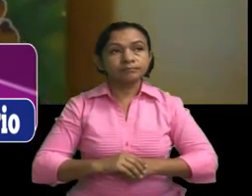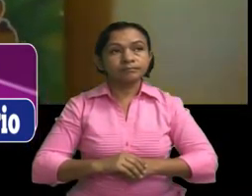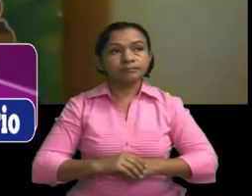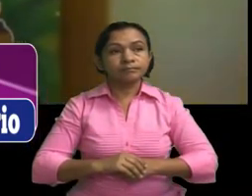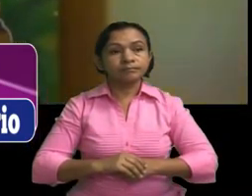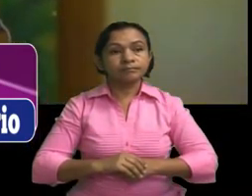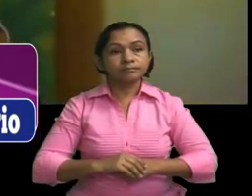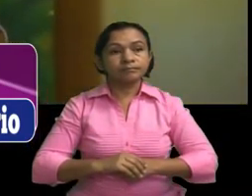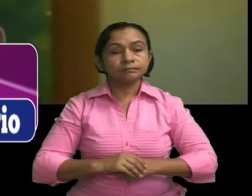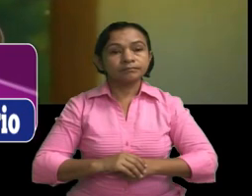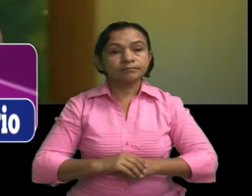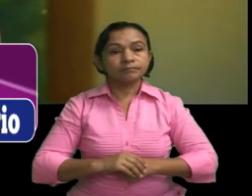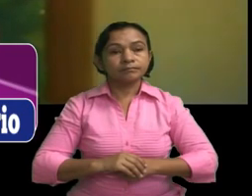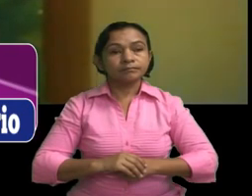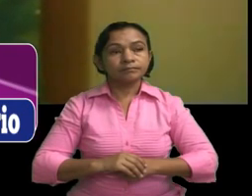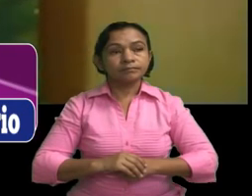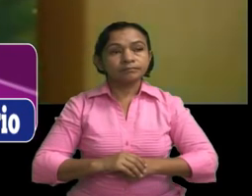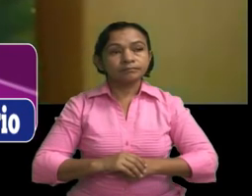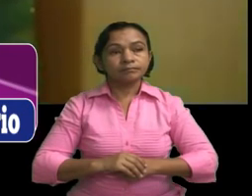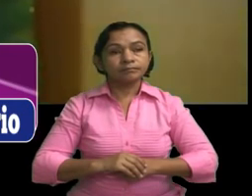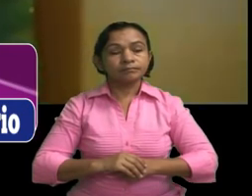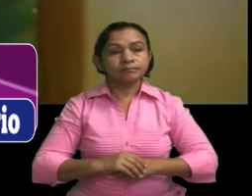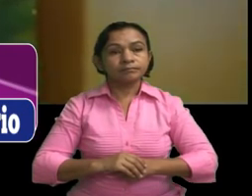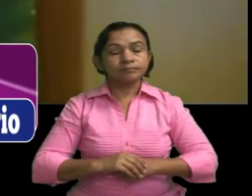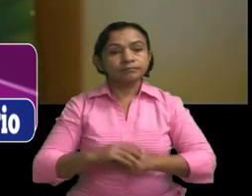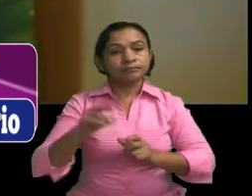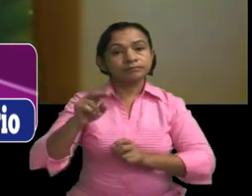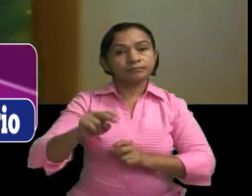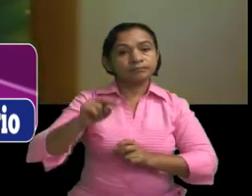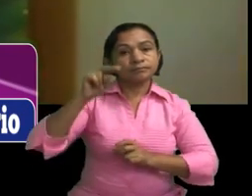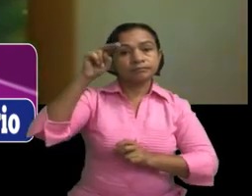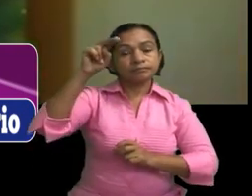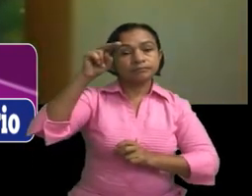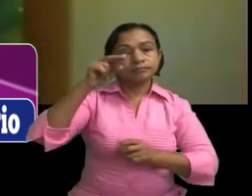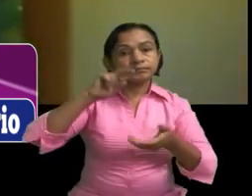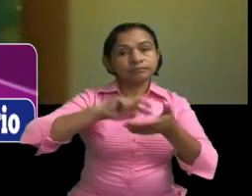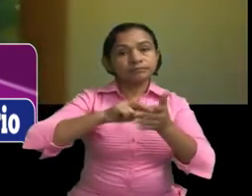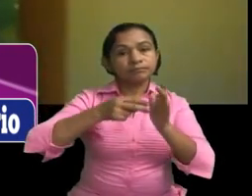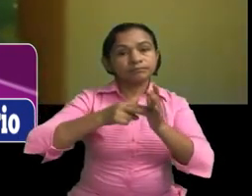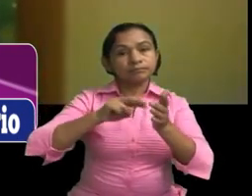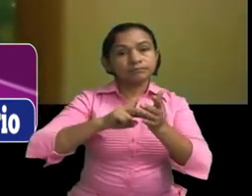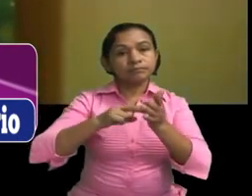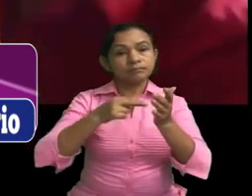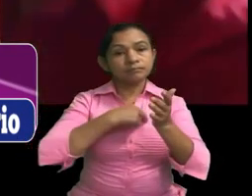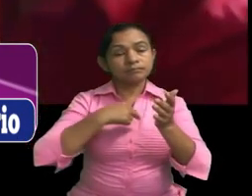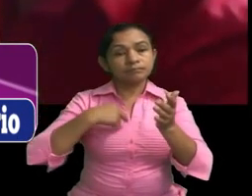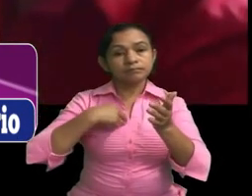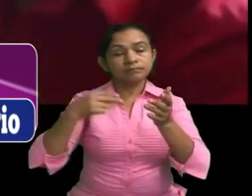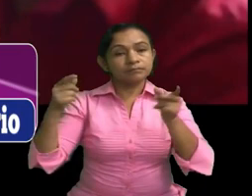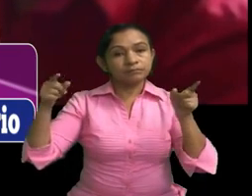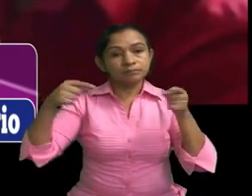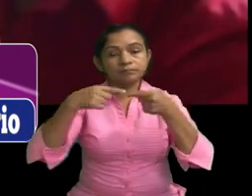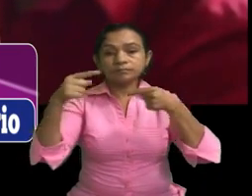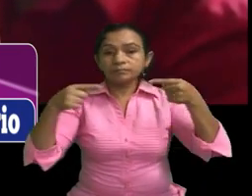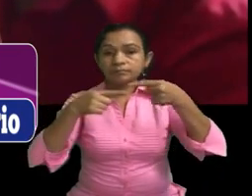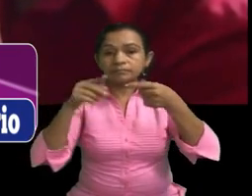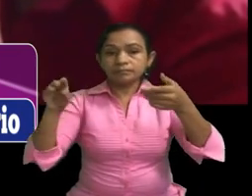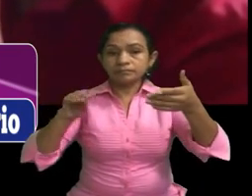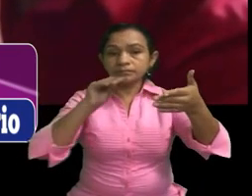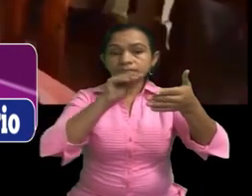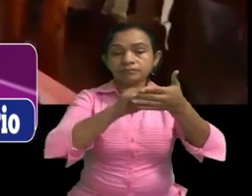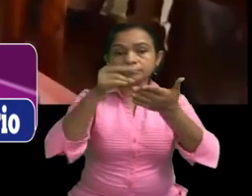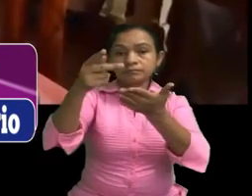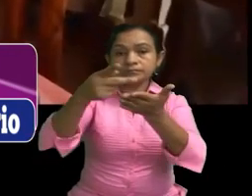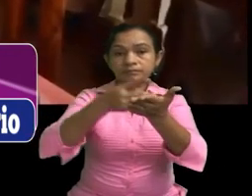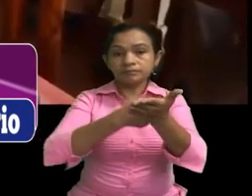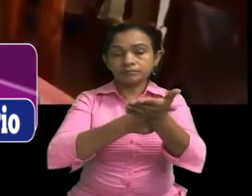Realizó un taller en Ciuna, región autónoma de la costa Caribe Norte, para definir los principales lineamientos estratégicos que se incorporará en el